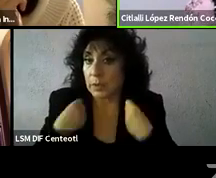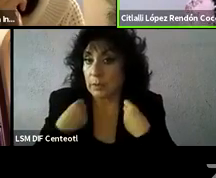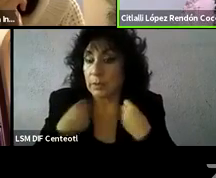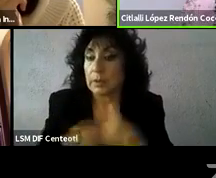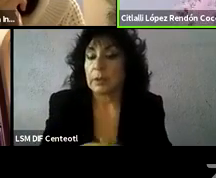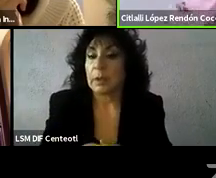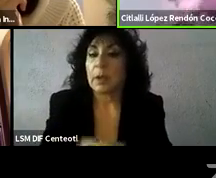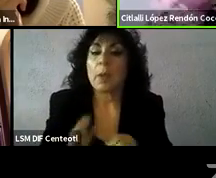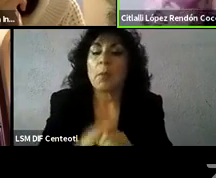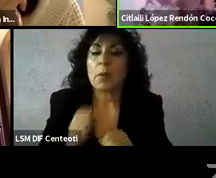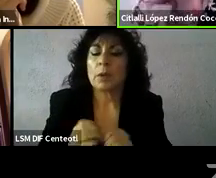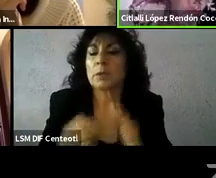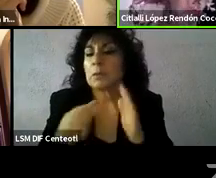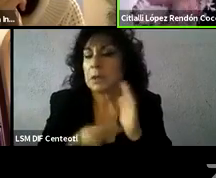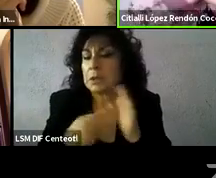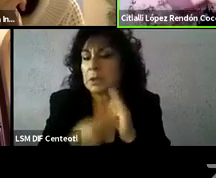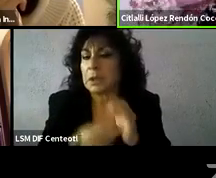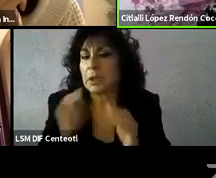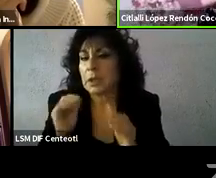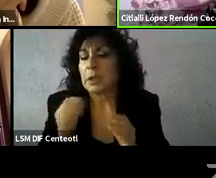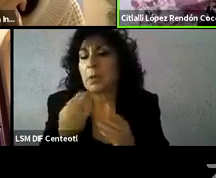COCOA sí